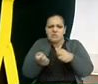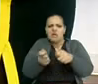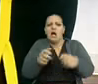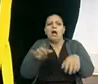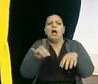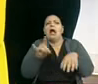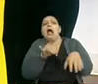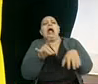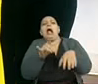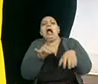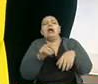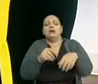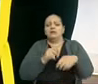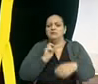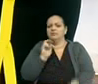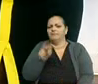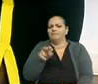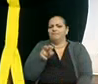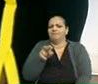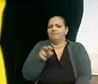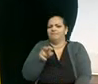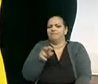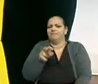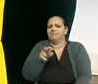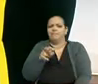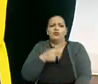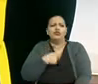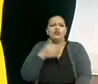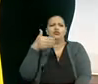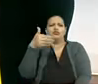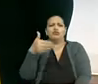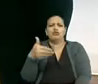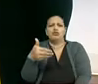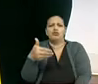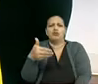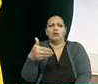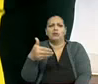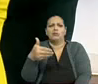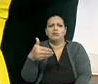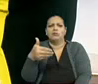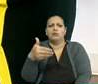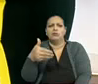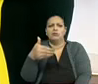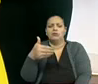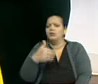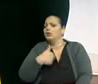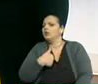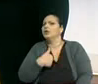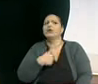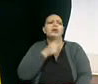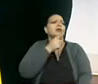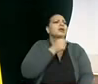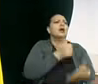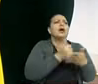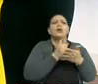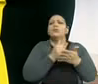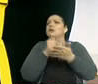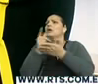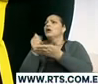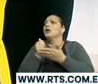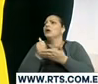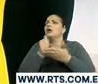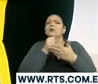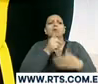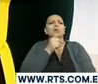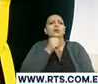a escondidas. Sin permiso. Y cuando ya fui a buscar a alguien que me ayudara, ya la marea estaba y el perrito ya estaba con el agua hasta acá. Qué pena. Con el agua hasta acá,